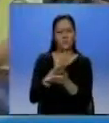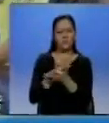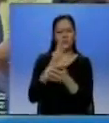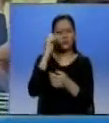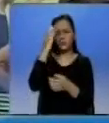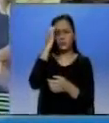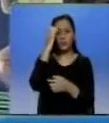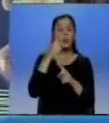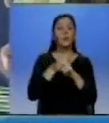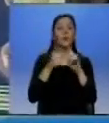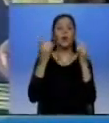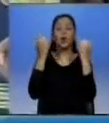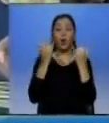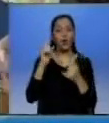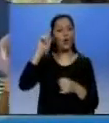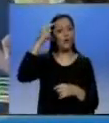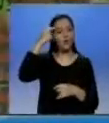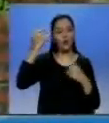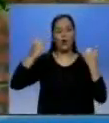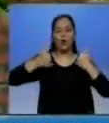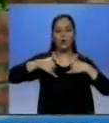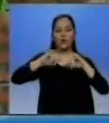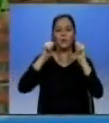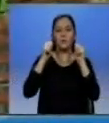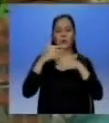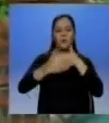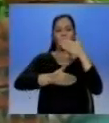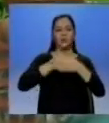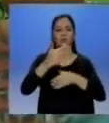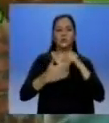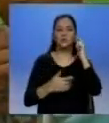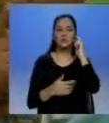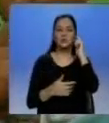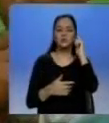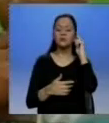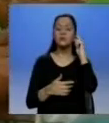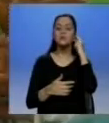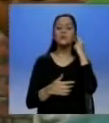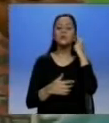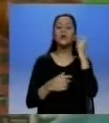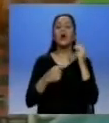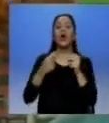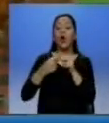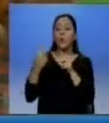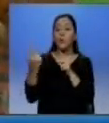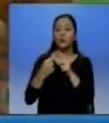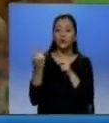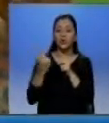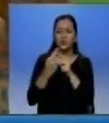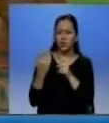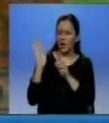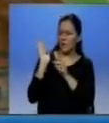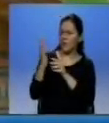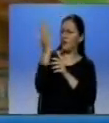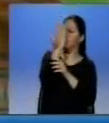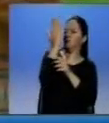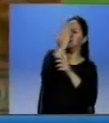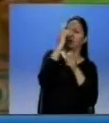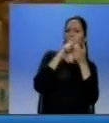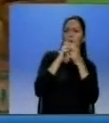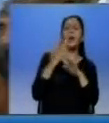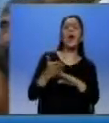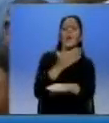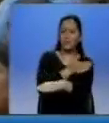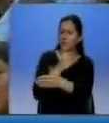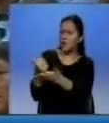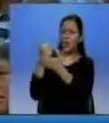gobierno nacional continuar con el proceso. Las amenazas opositoras, las amenazas de los que siempre nos oprimieron, los que siempre nos tuvieron en la